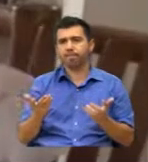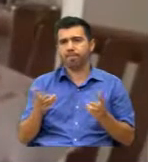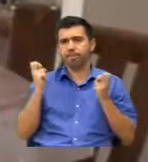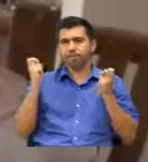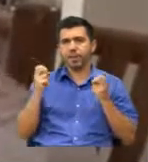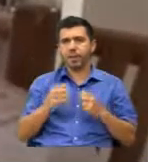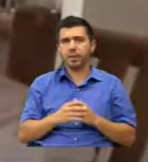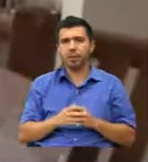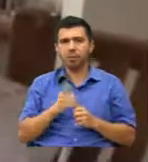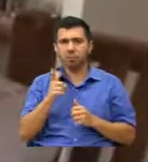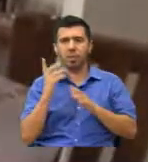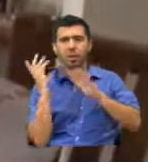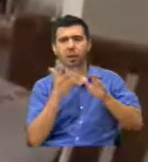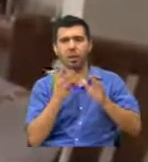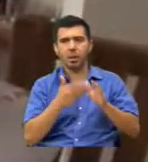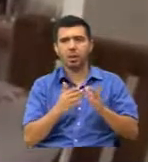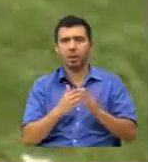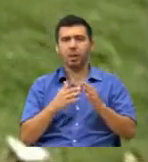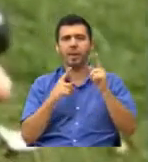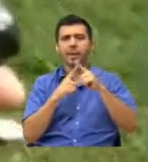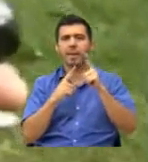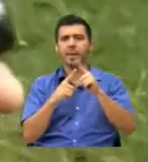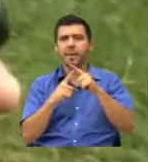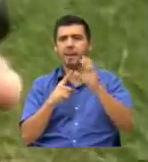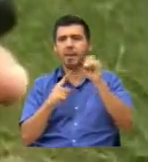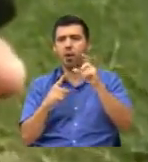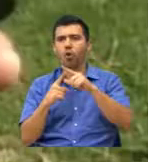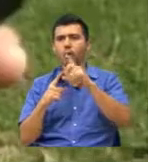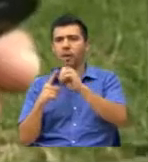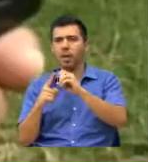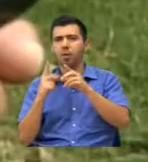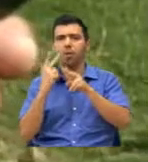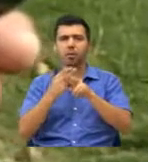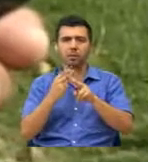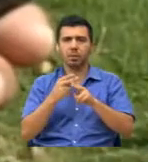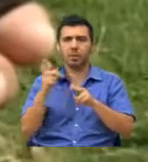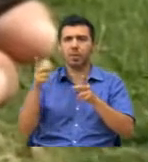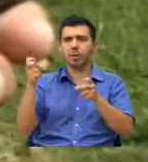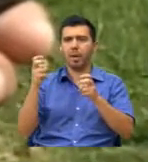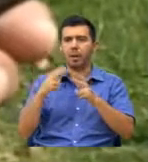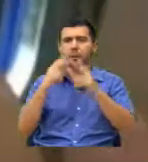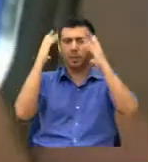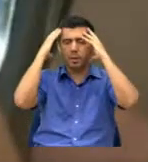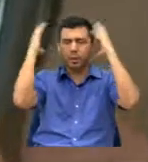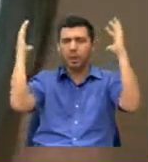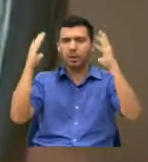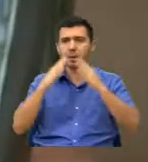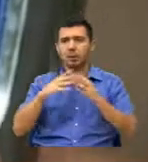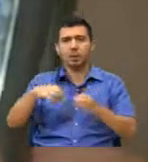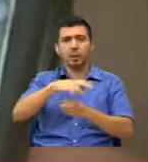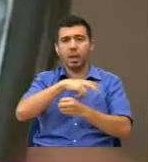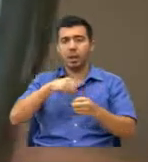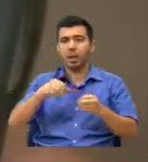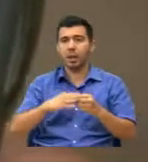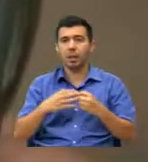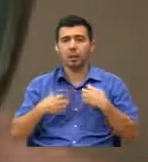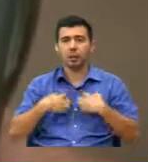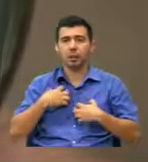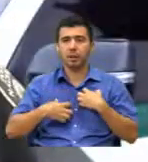como el trasteo y el tío tío también se han convertido en un verdadero dolor de cabeza para los santandereanos